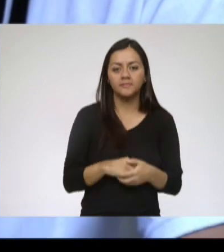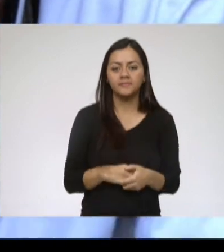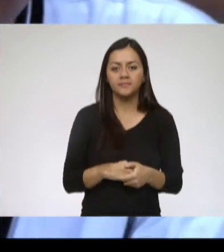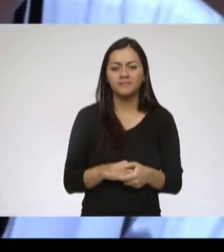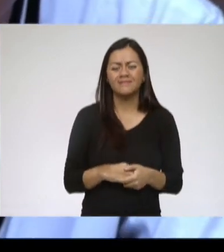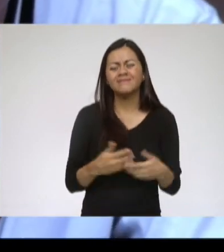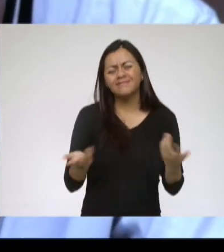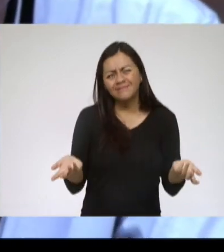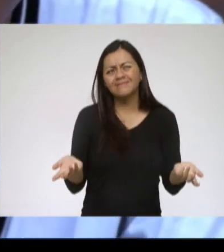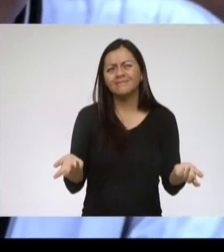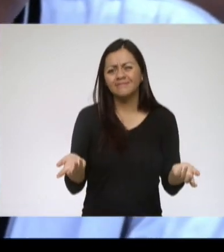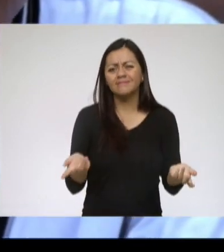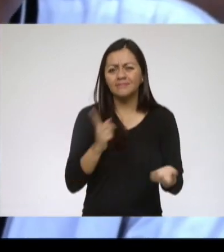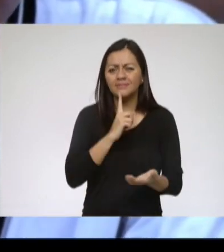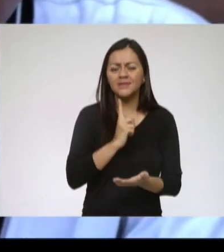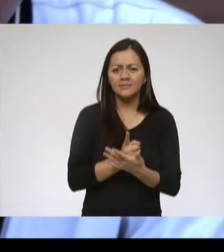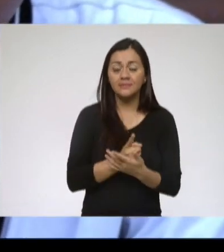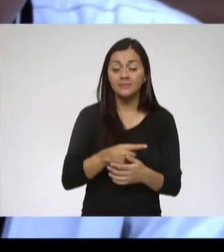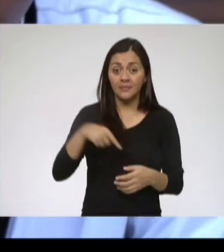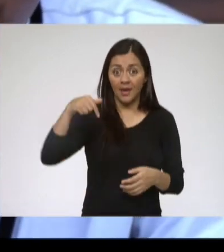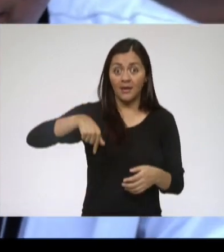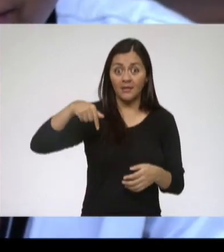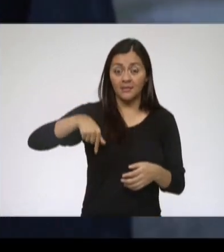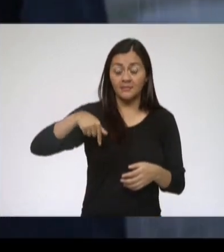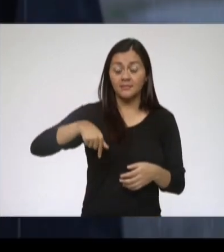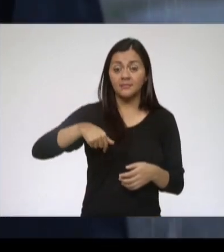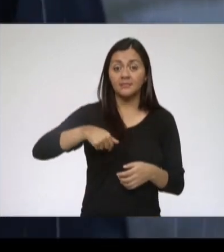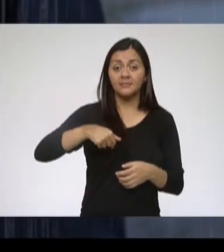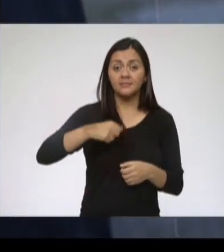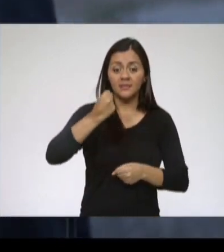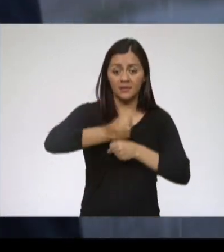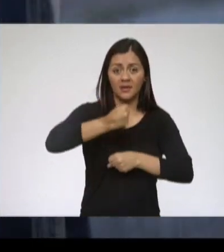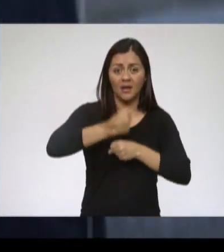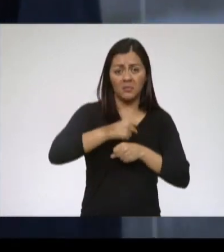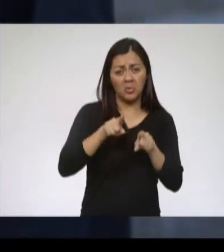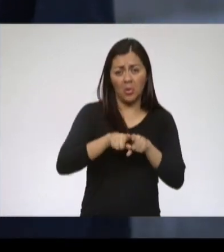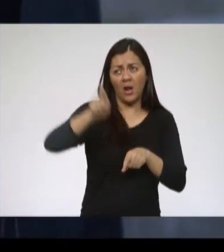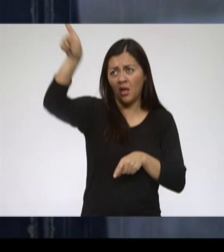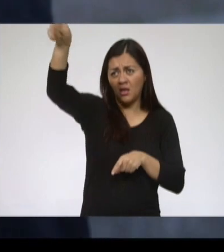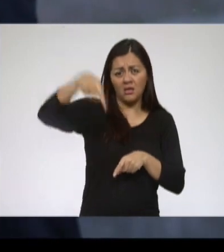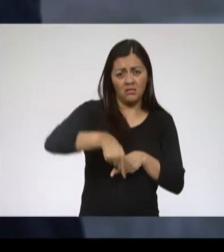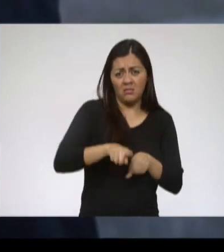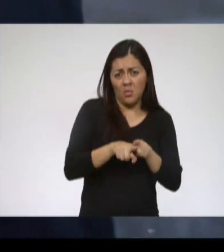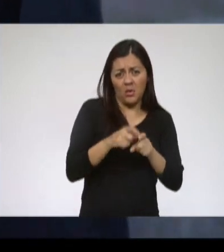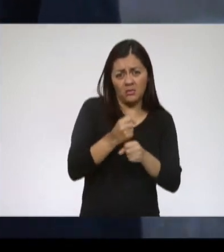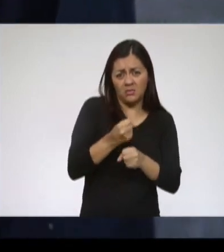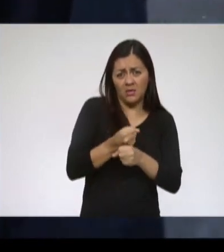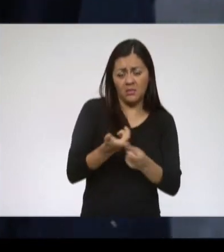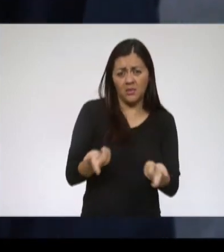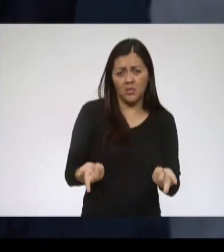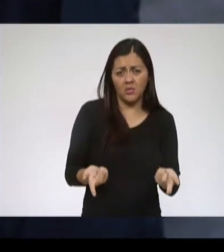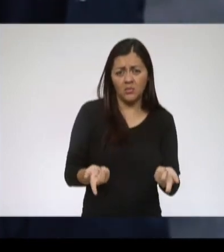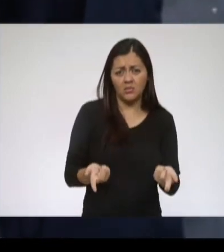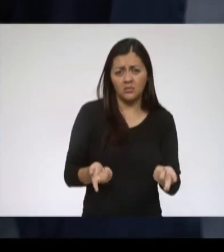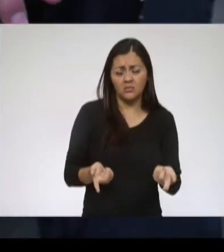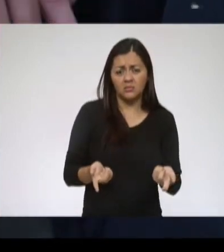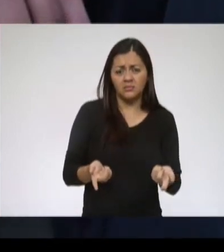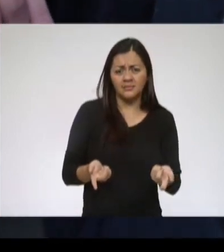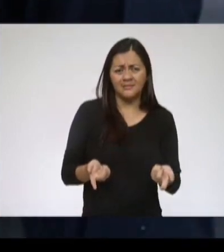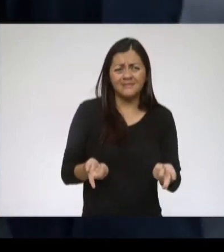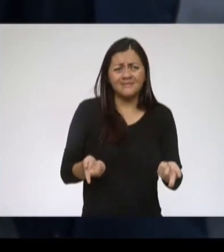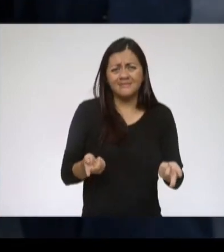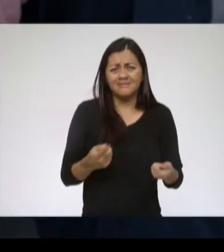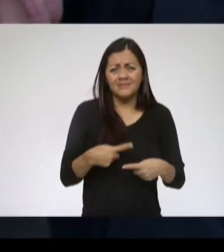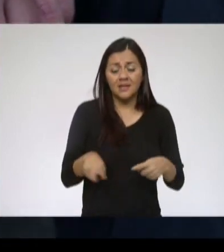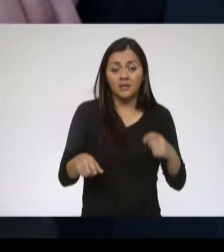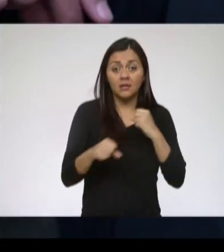Claro, porque aquí el mismo trabajo que hay aquí, hay allá. Y, o sea, no lo trabajan